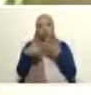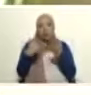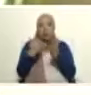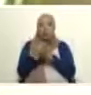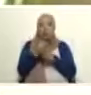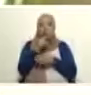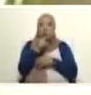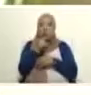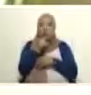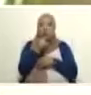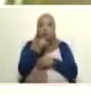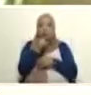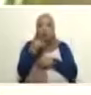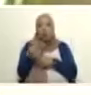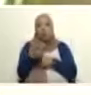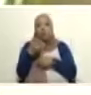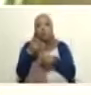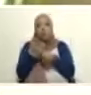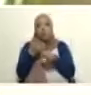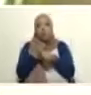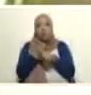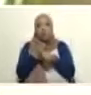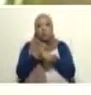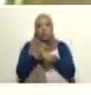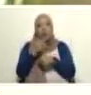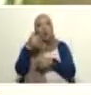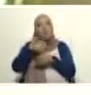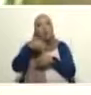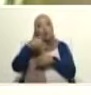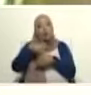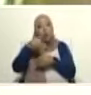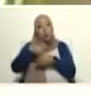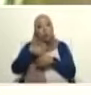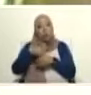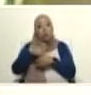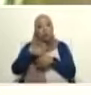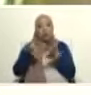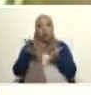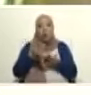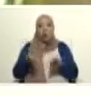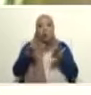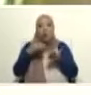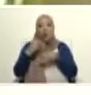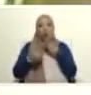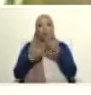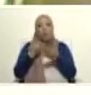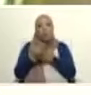va, capta huella, un elector, un voto. No